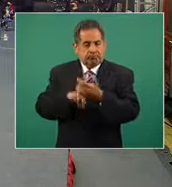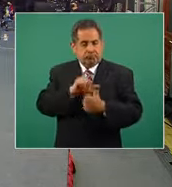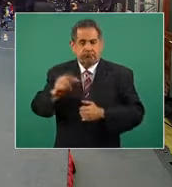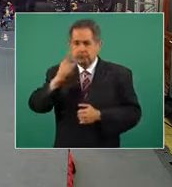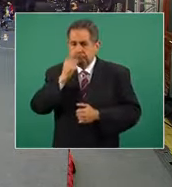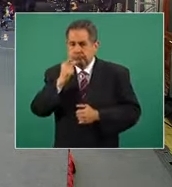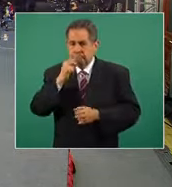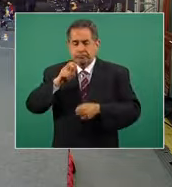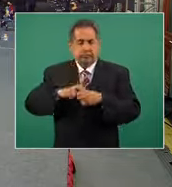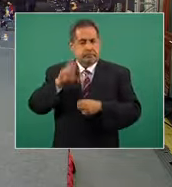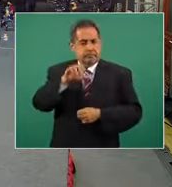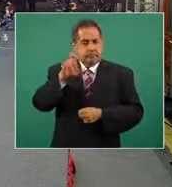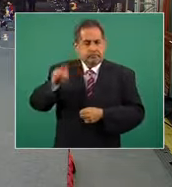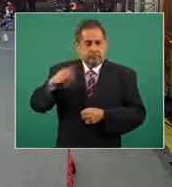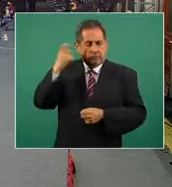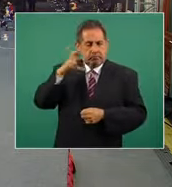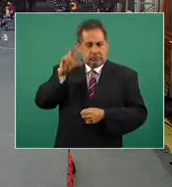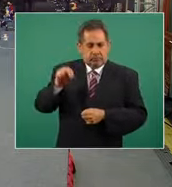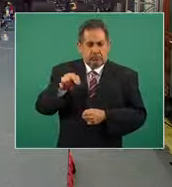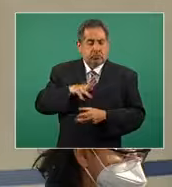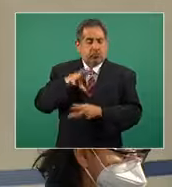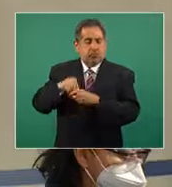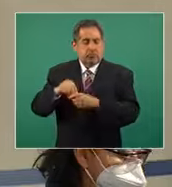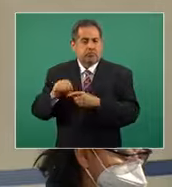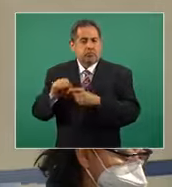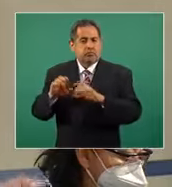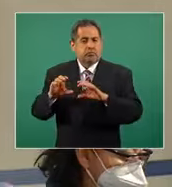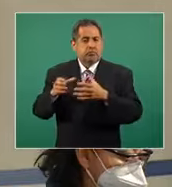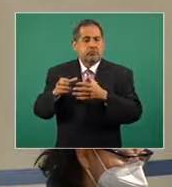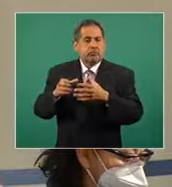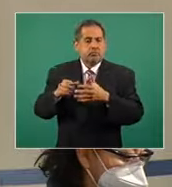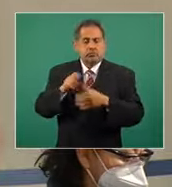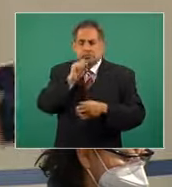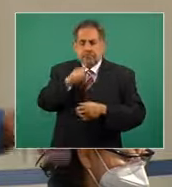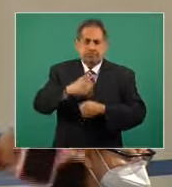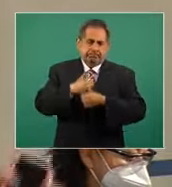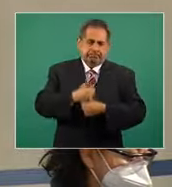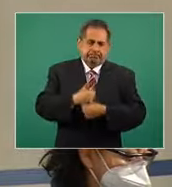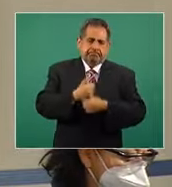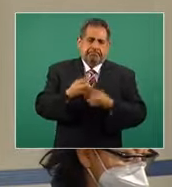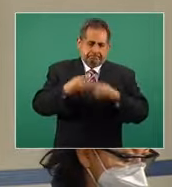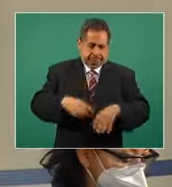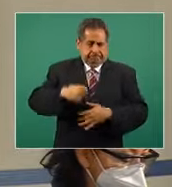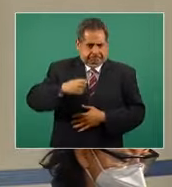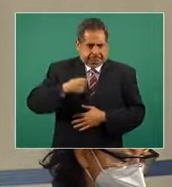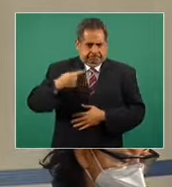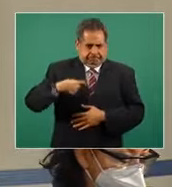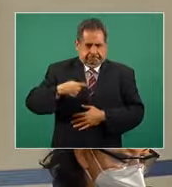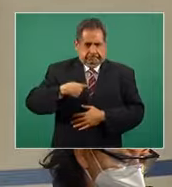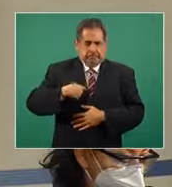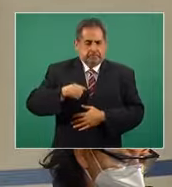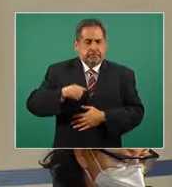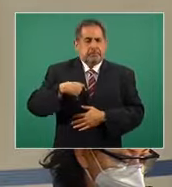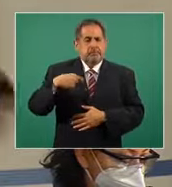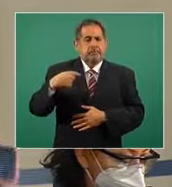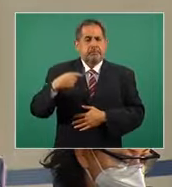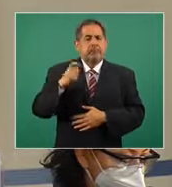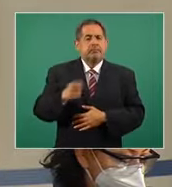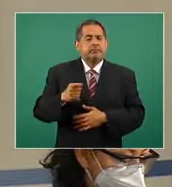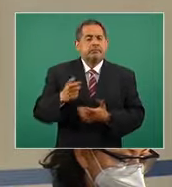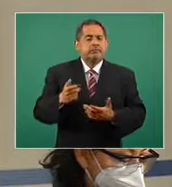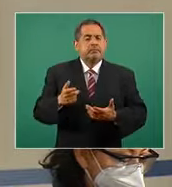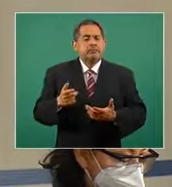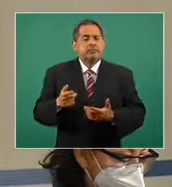Cancún, Quintana Roo. Soy parte del comité, bueno, parte de las víctimas, no del comité, parte de las víctimas que fuimos